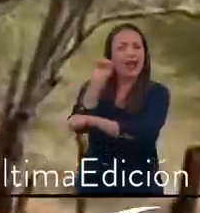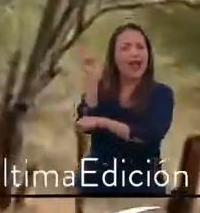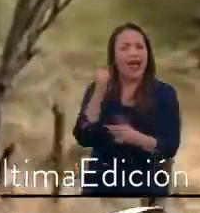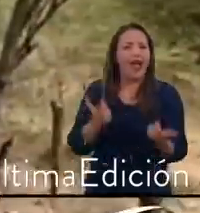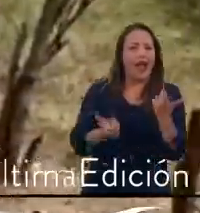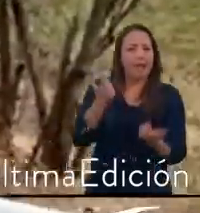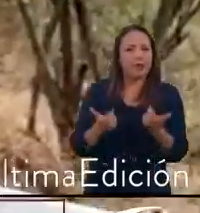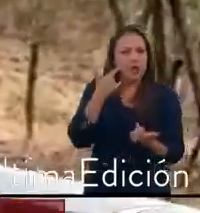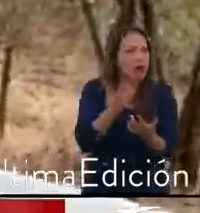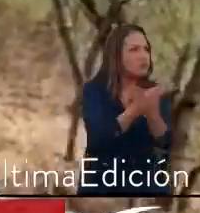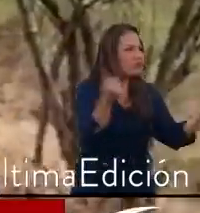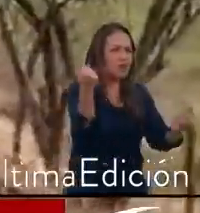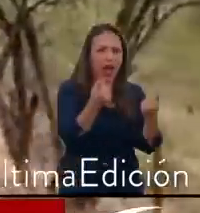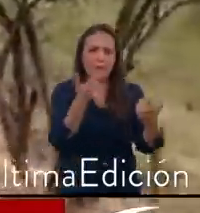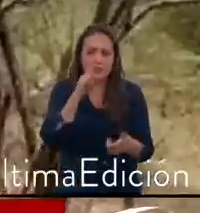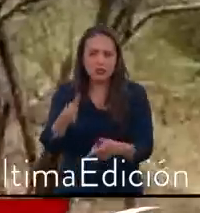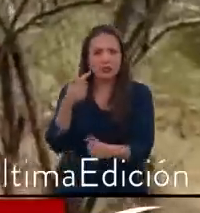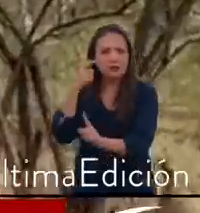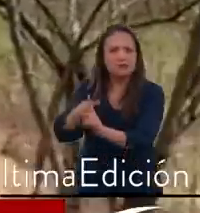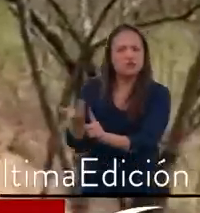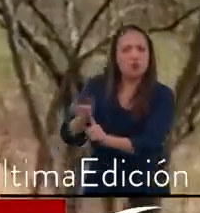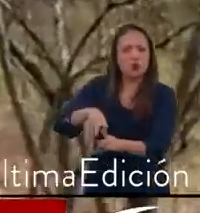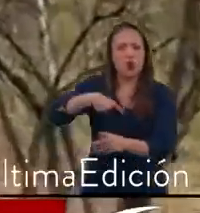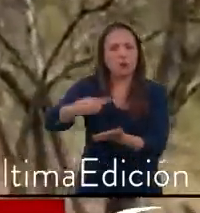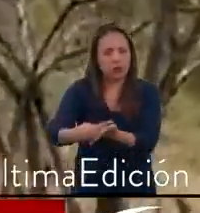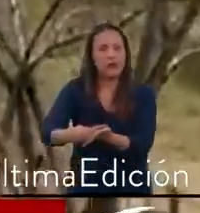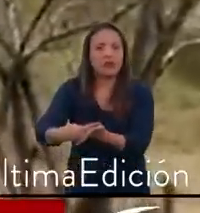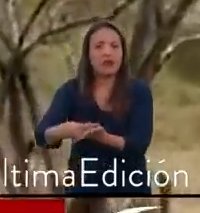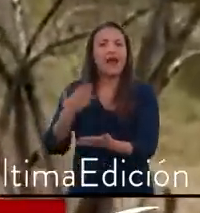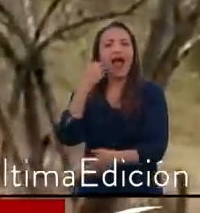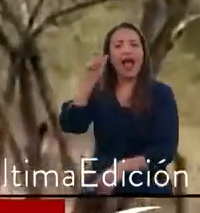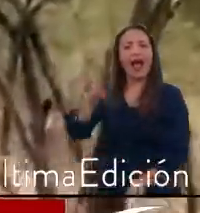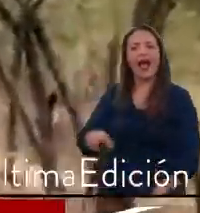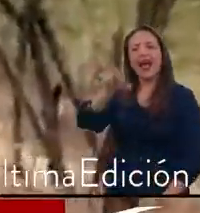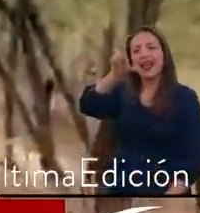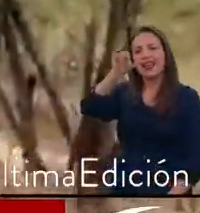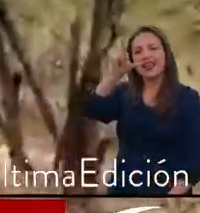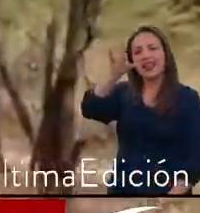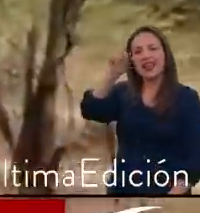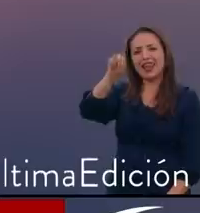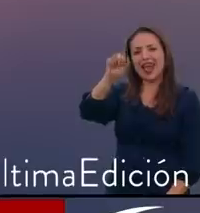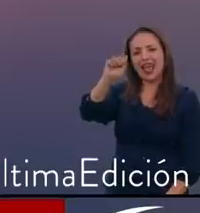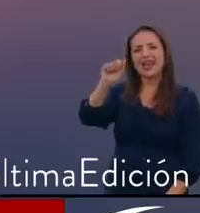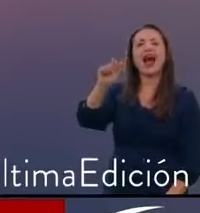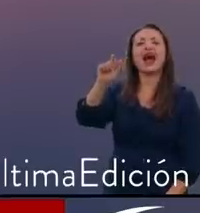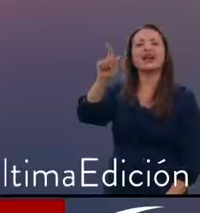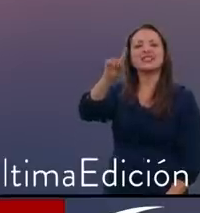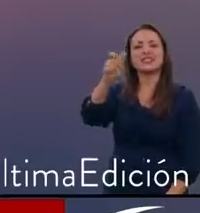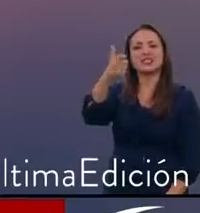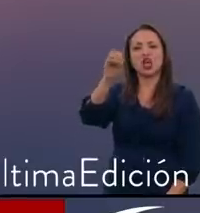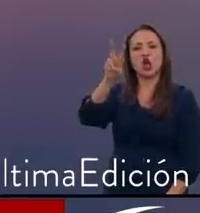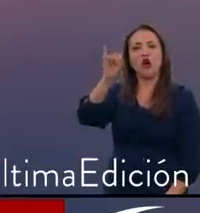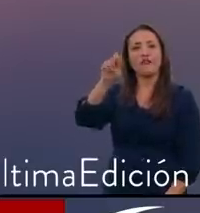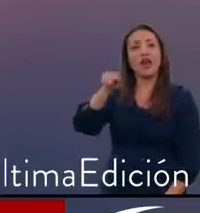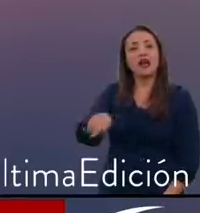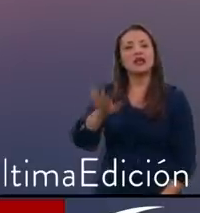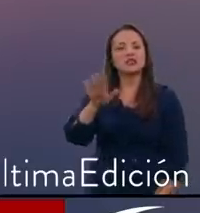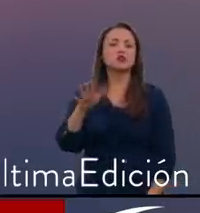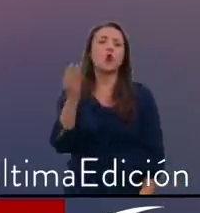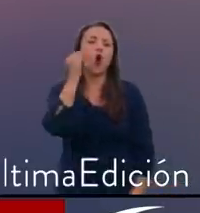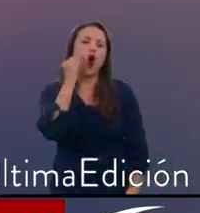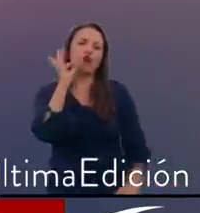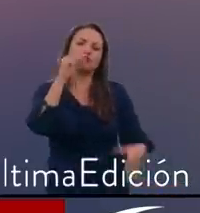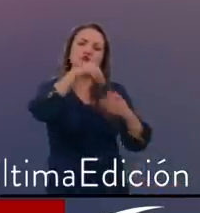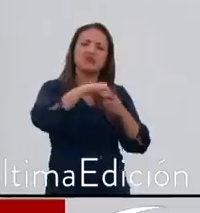en zona rural del municipio de hallado el cuerpo de Liliana Segovia Navarro la ama de casa de 33 años que